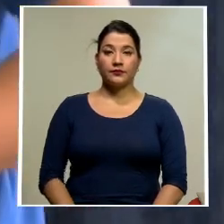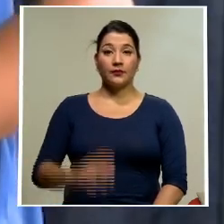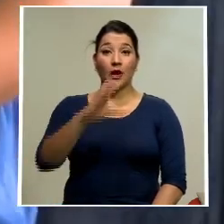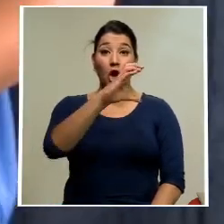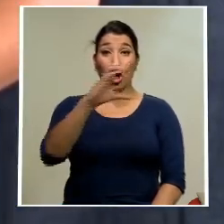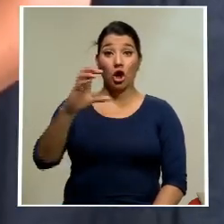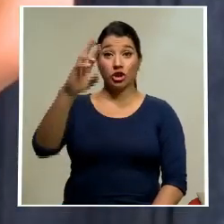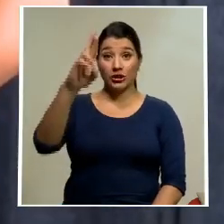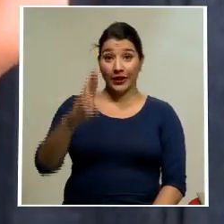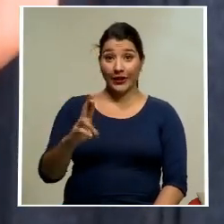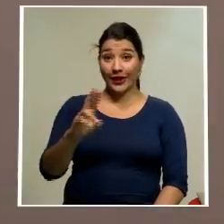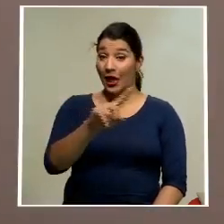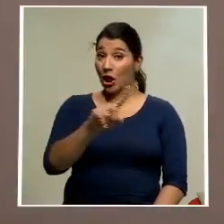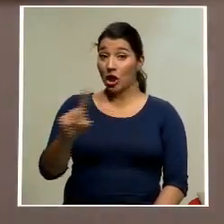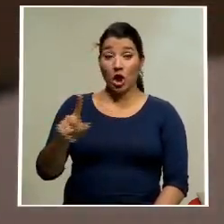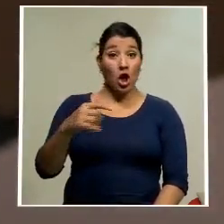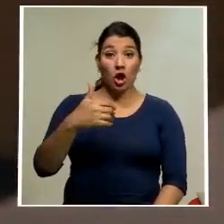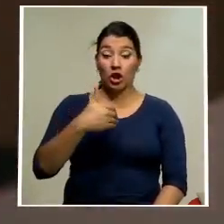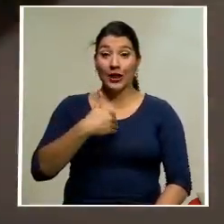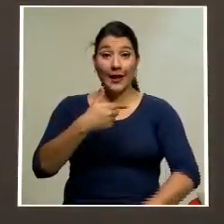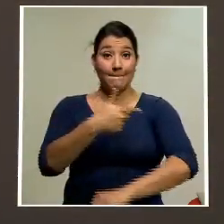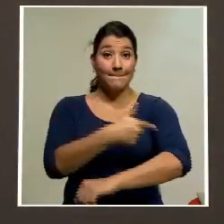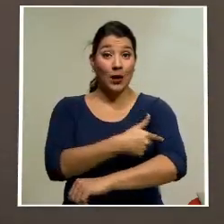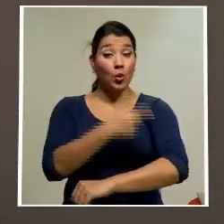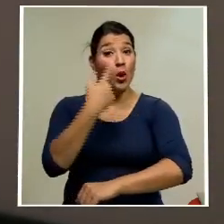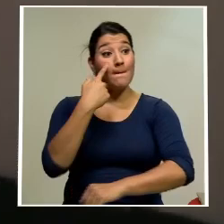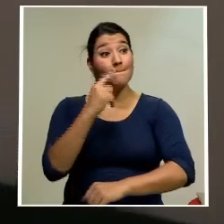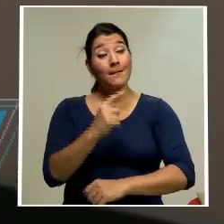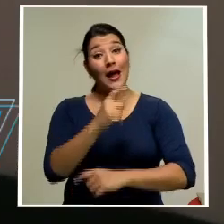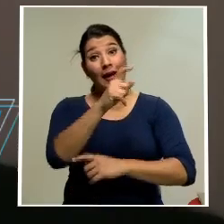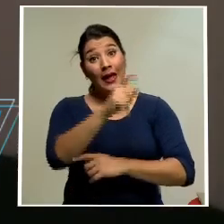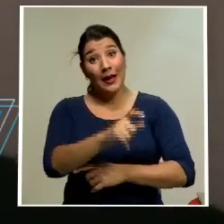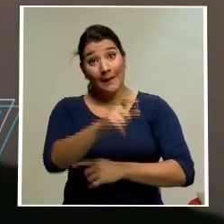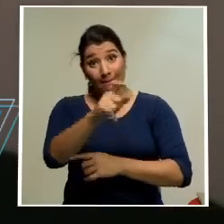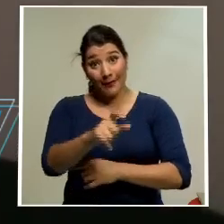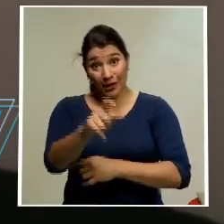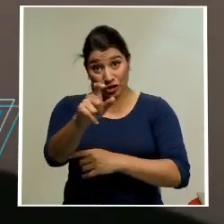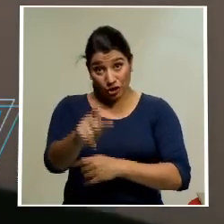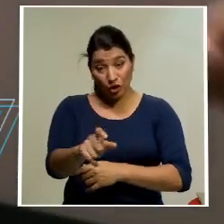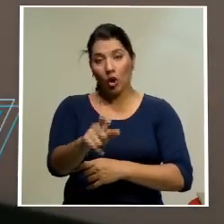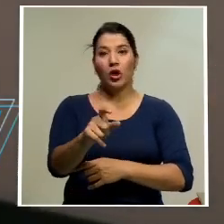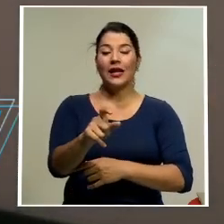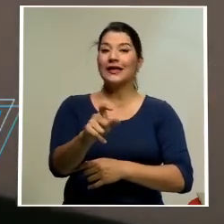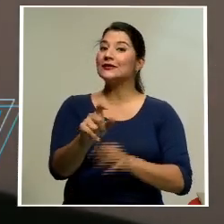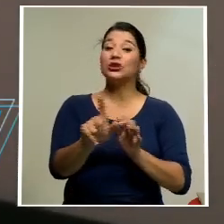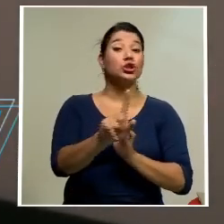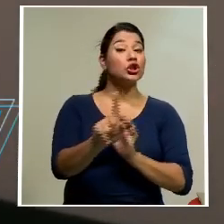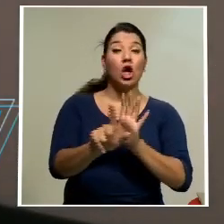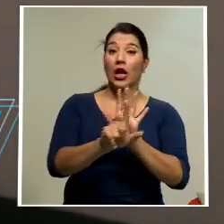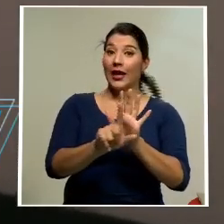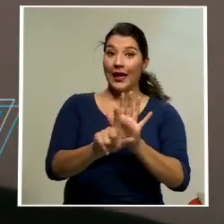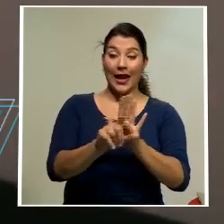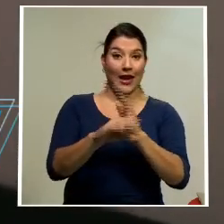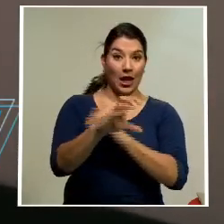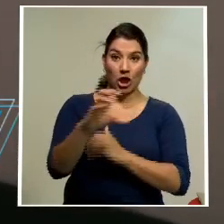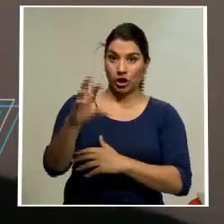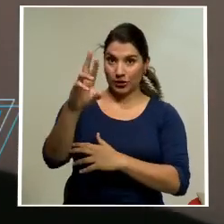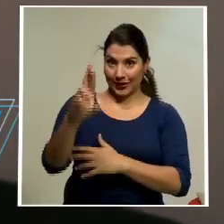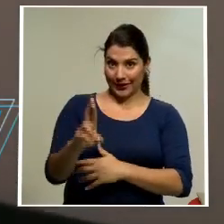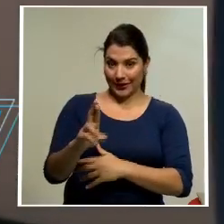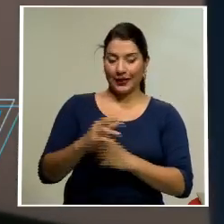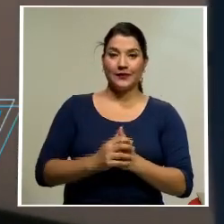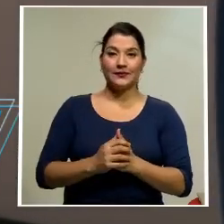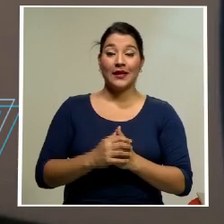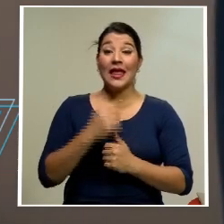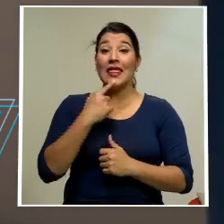Costa Rica no tiene disponibilidad de vacunas para inmunizar contra la COVID-19 a personas con estatus migratorio regular que viven en el país. Así